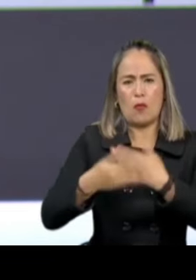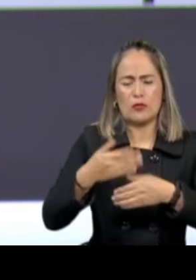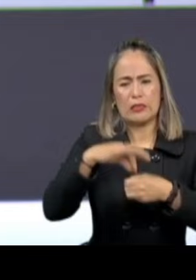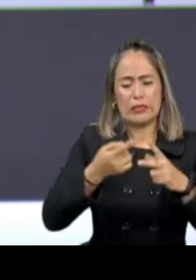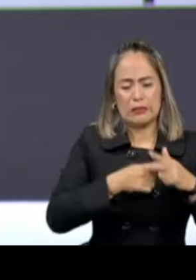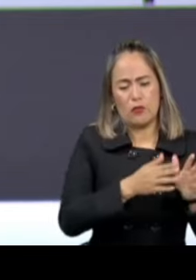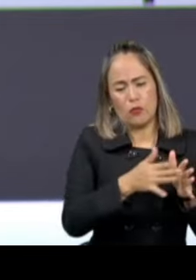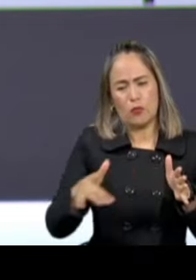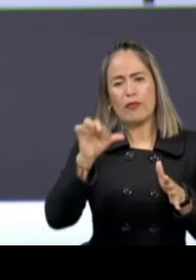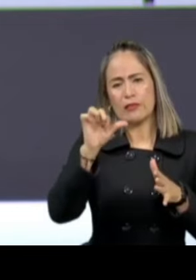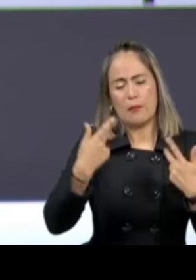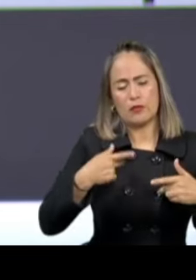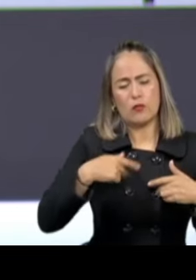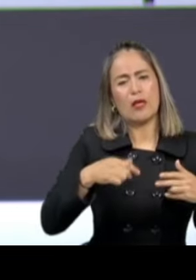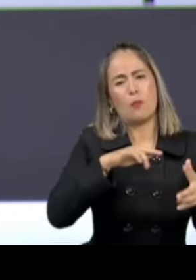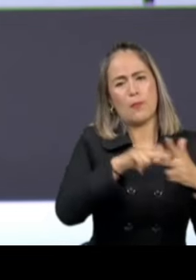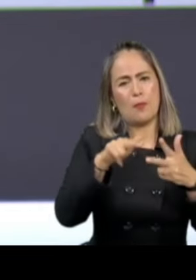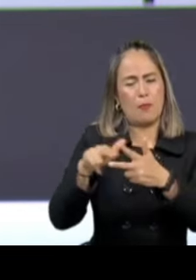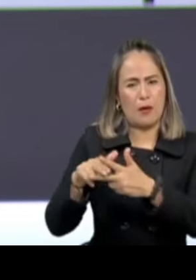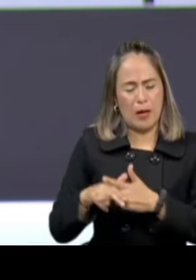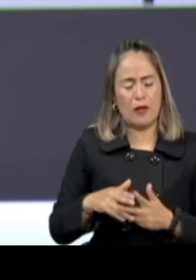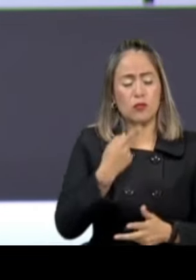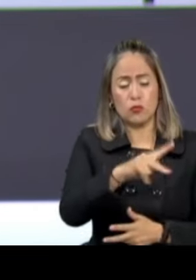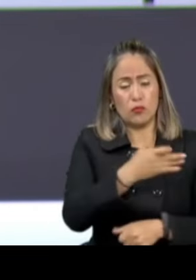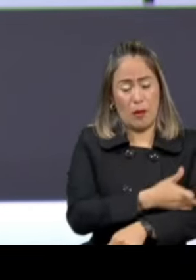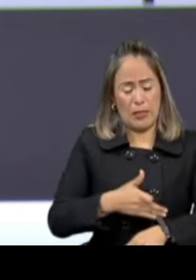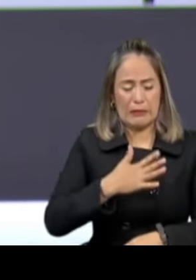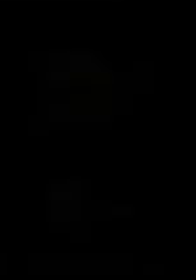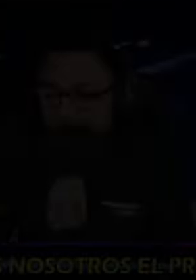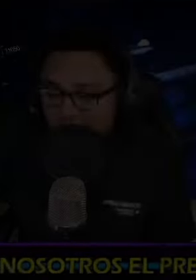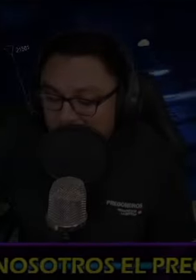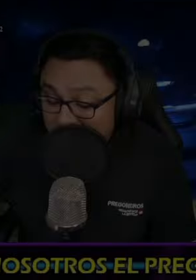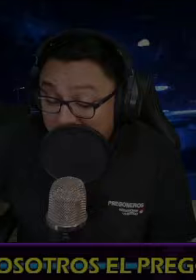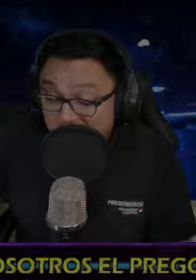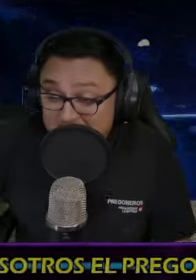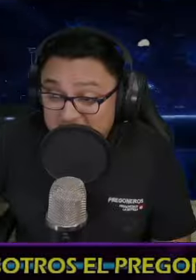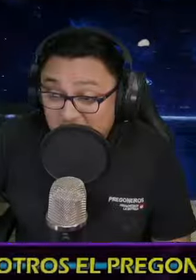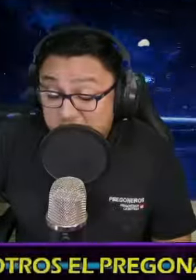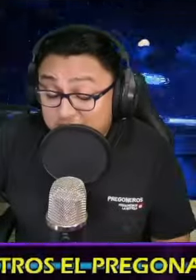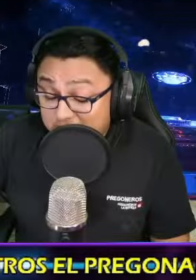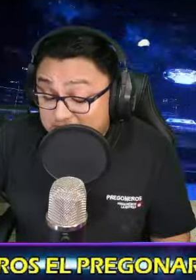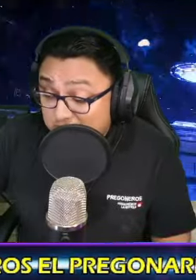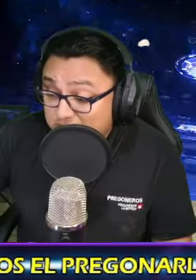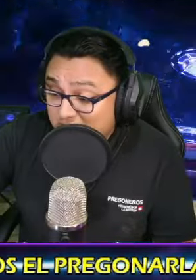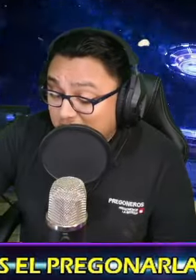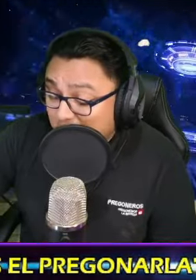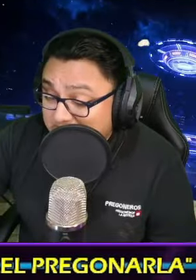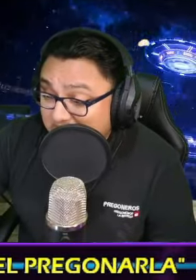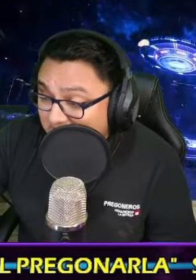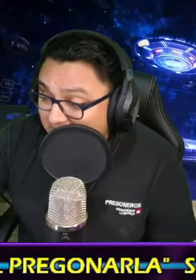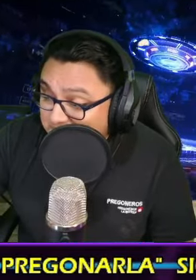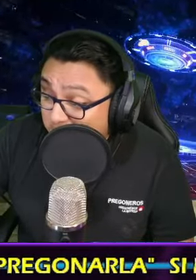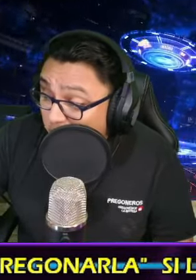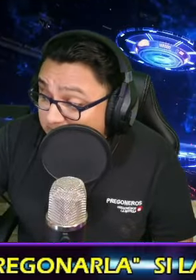electoral va para sus familias mi pésame y mi respeto pues ahí lo tiene mis estimados pregoneros acusando al